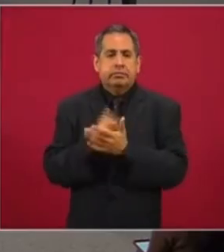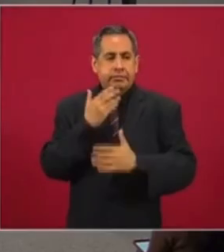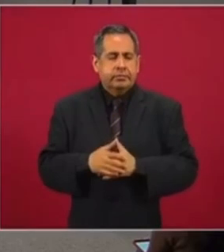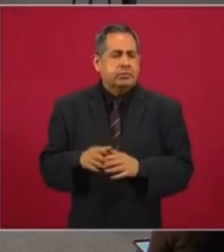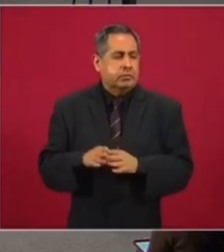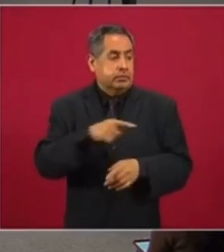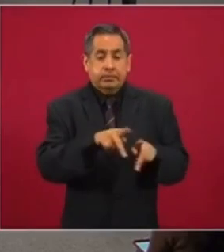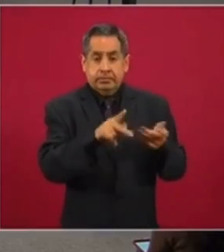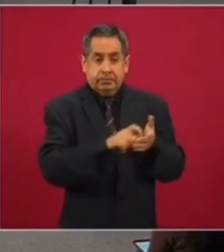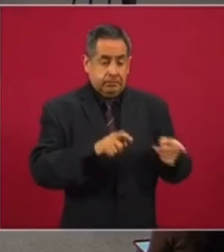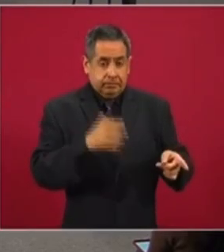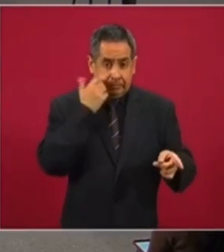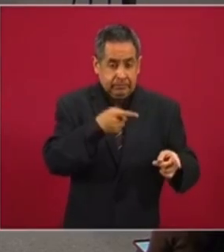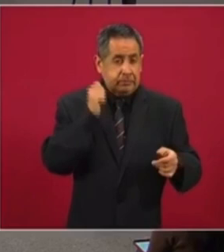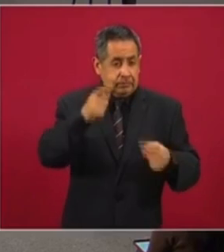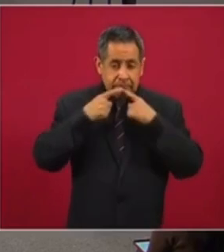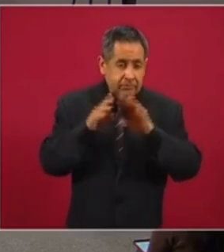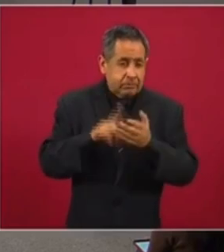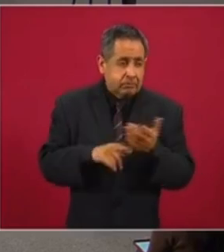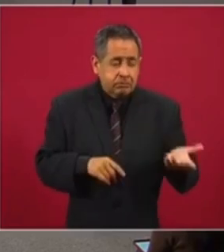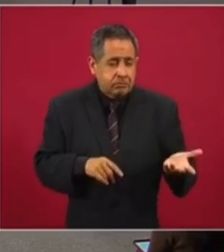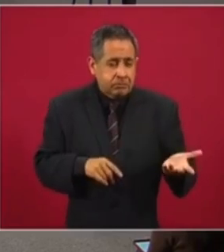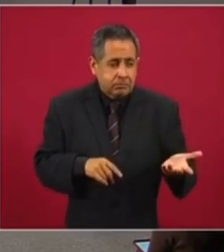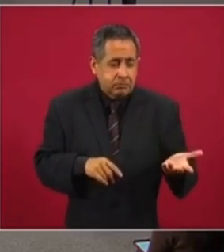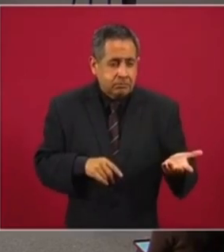¿cómo este periódico va a querer que se lleve a cabo una consulta